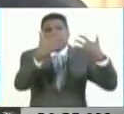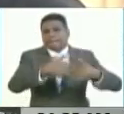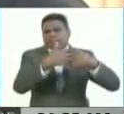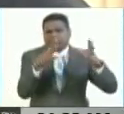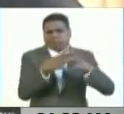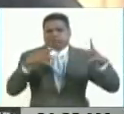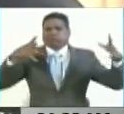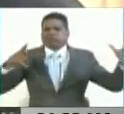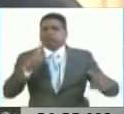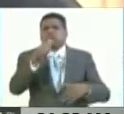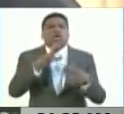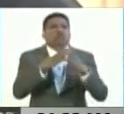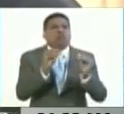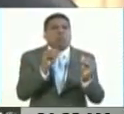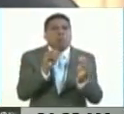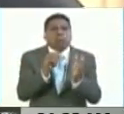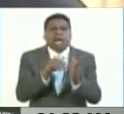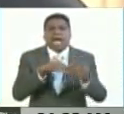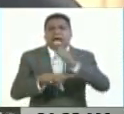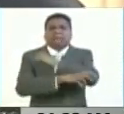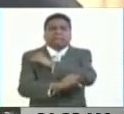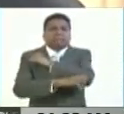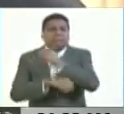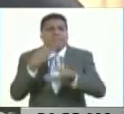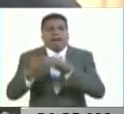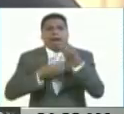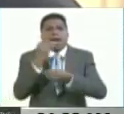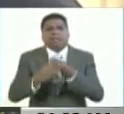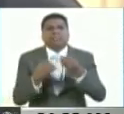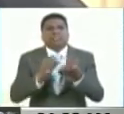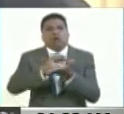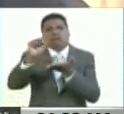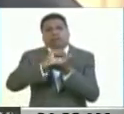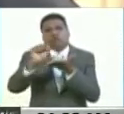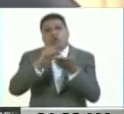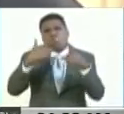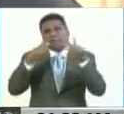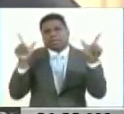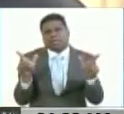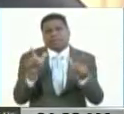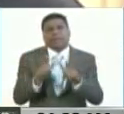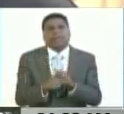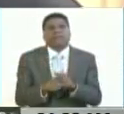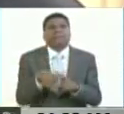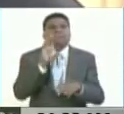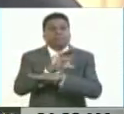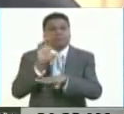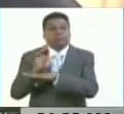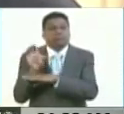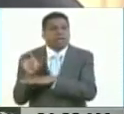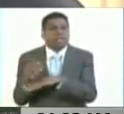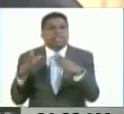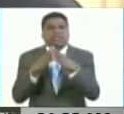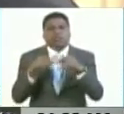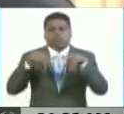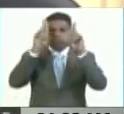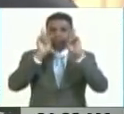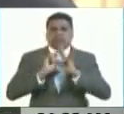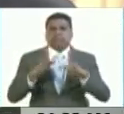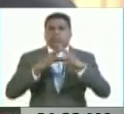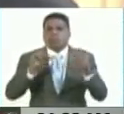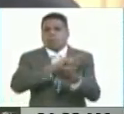eso es que la mayoría de las plataformas tecnológicas de hoy en día utilizan software libre justamente en función de poder proteger y de la transparencia que tiene estos software